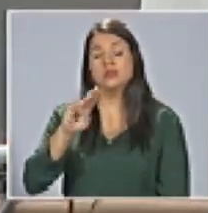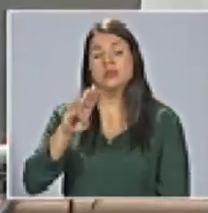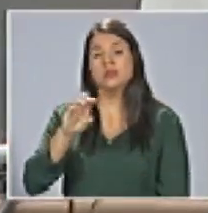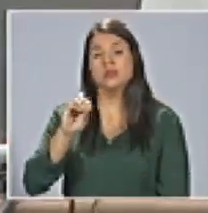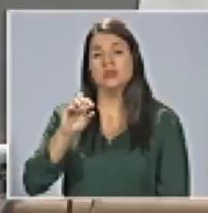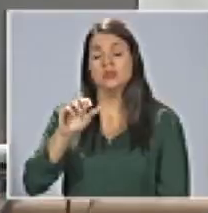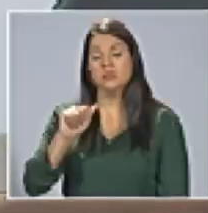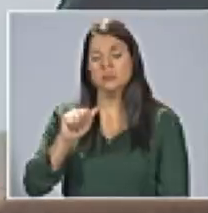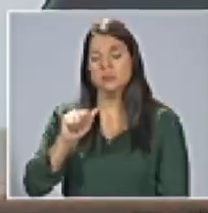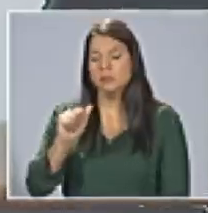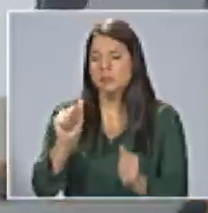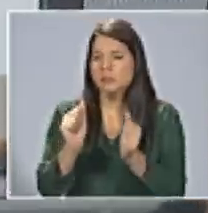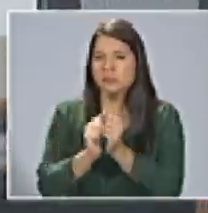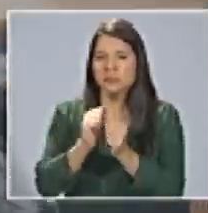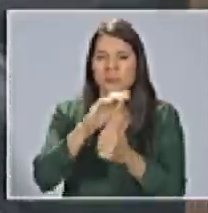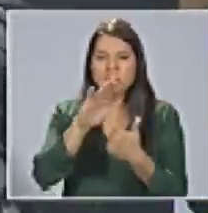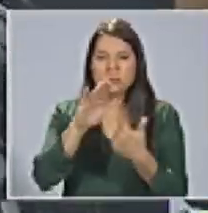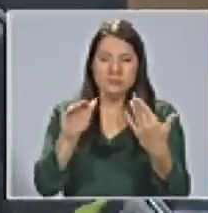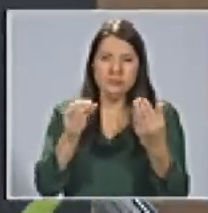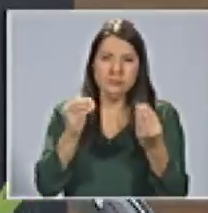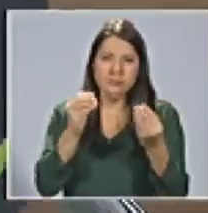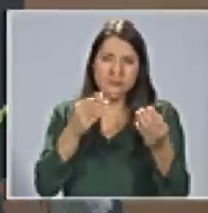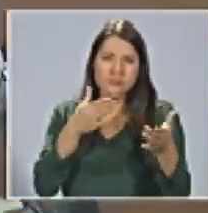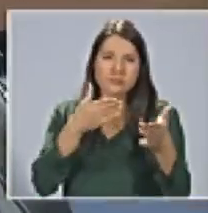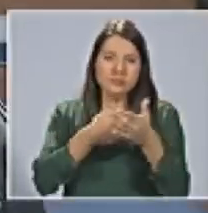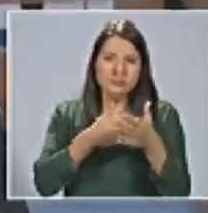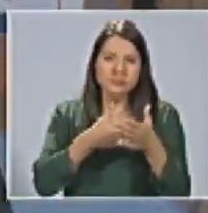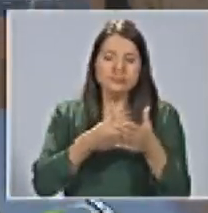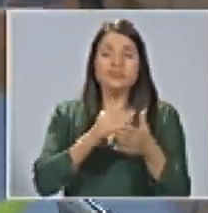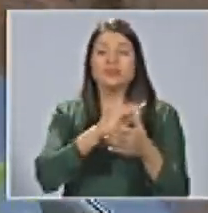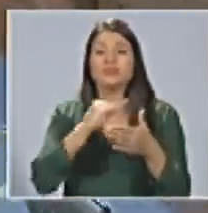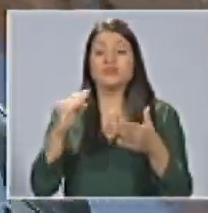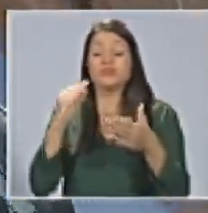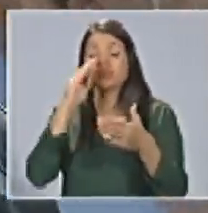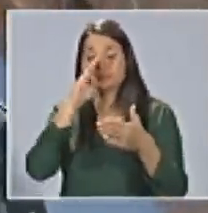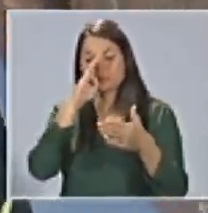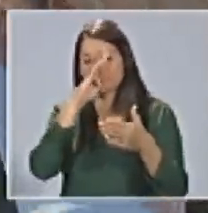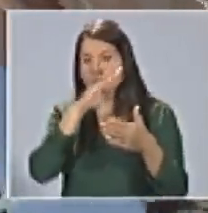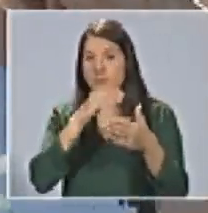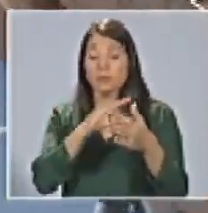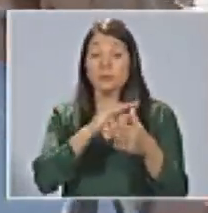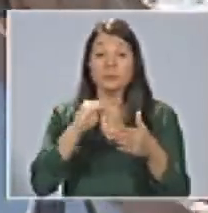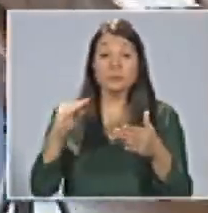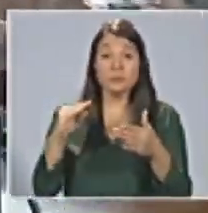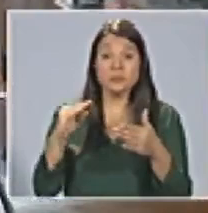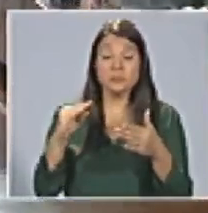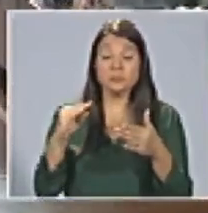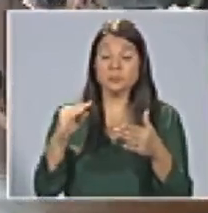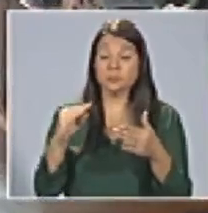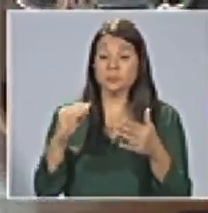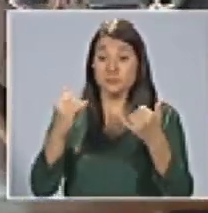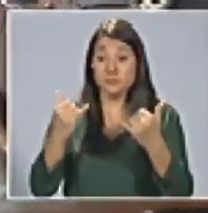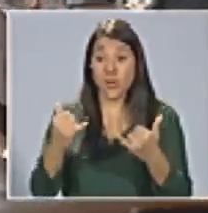con todas las consecuencias que eso generó, y a partir de ahí se ha entrabado la anterior Asamblea Legislativa,